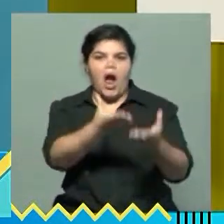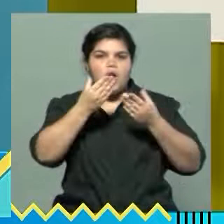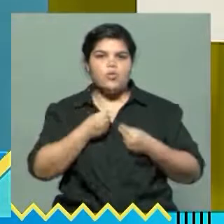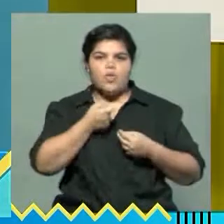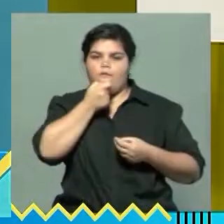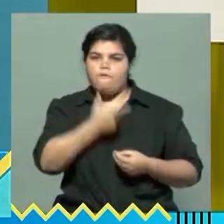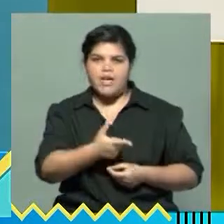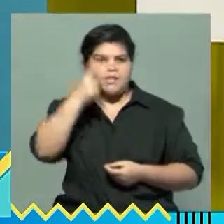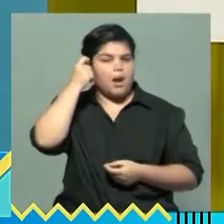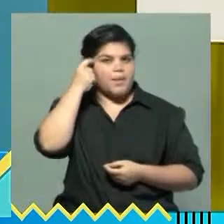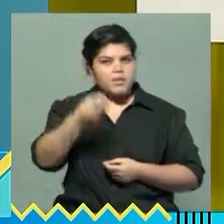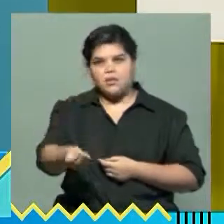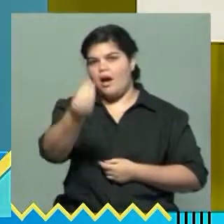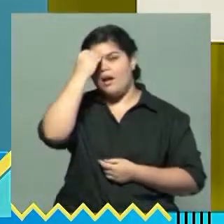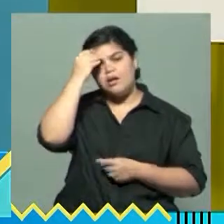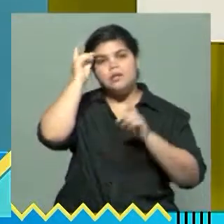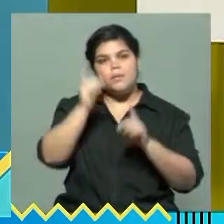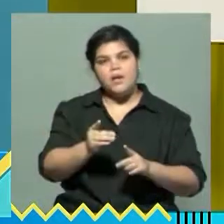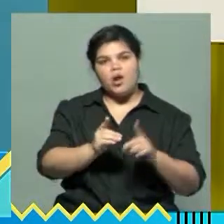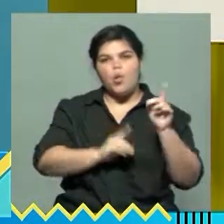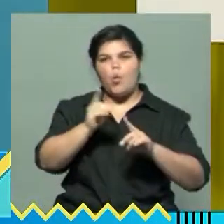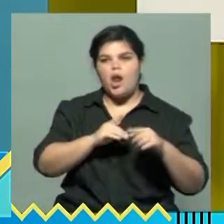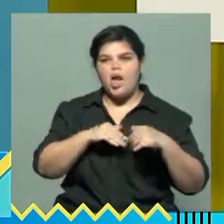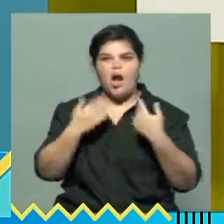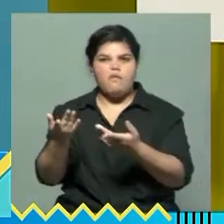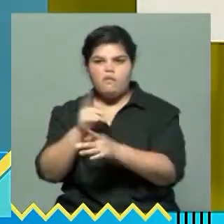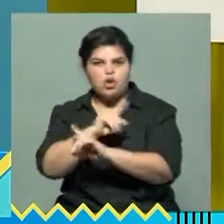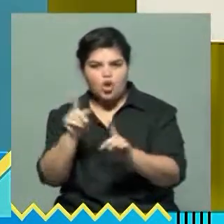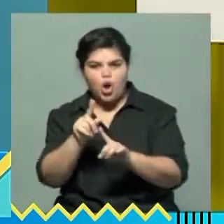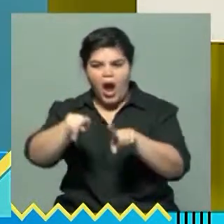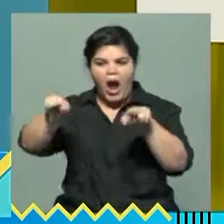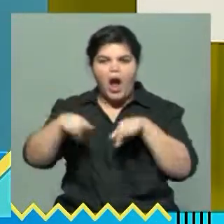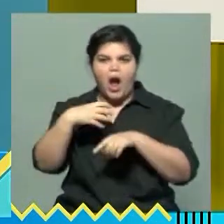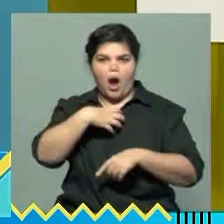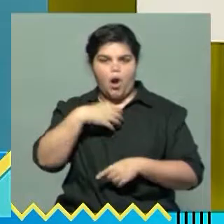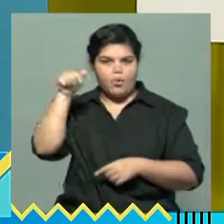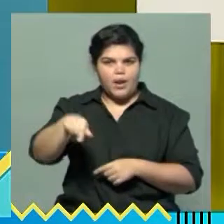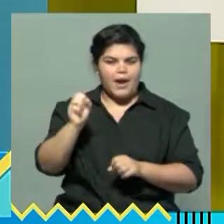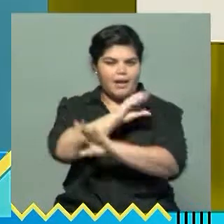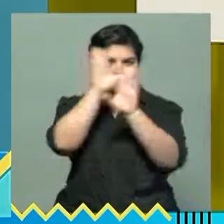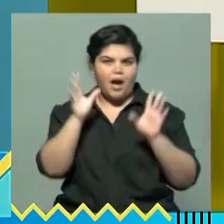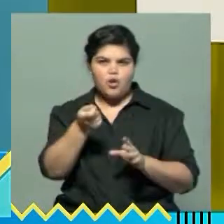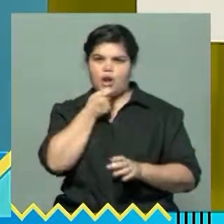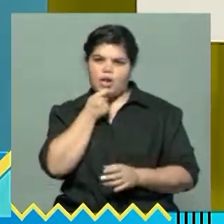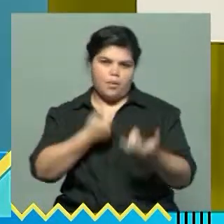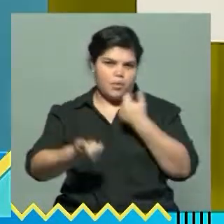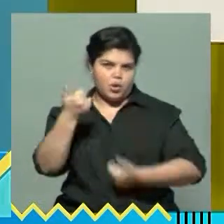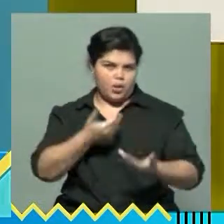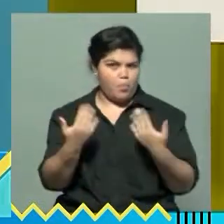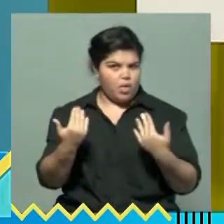quiere, y cuáles son los que lo desfavorecen dentro del aula? Si se puede hacer concreto, sí, con ejemplos claros. A